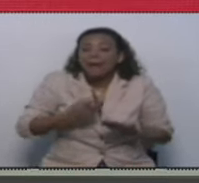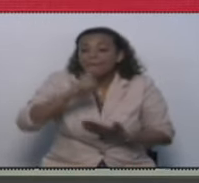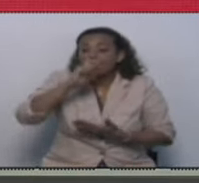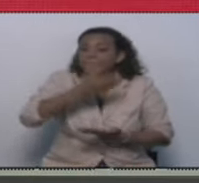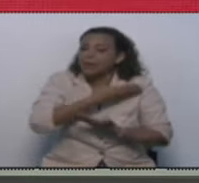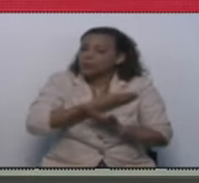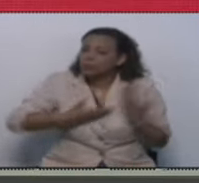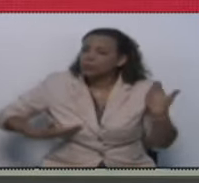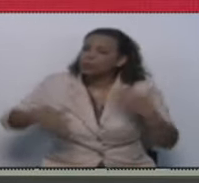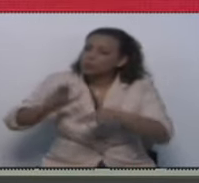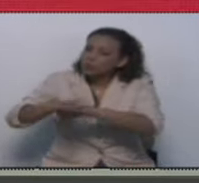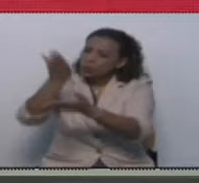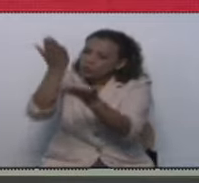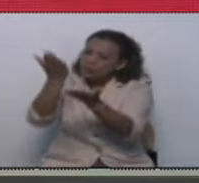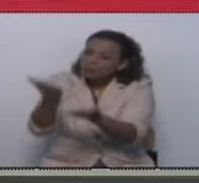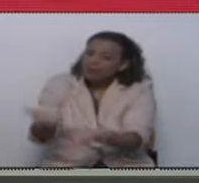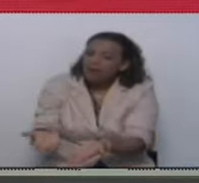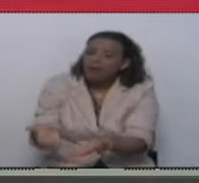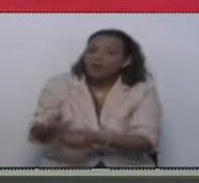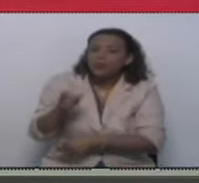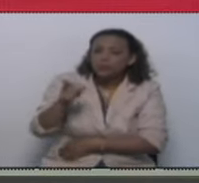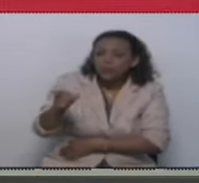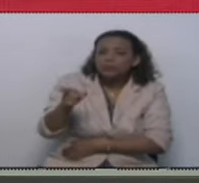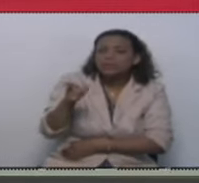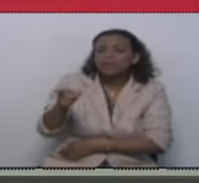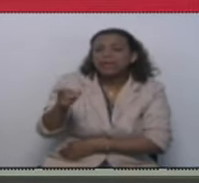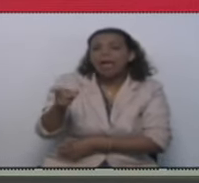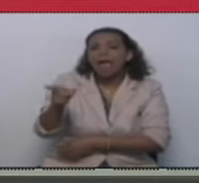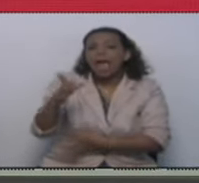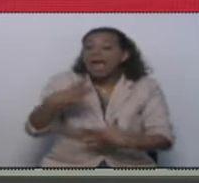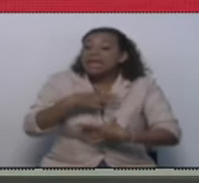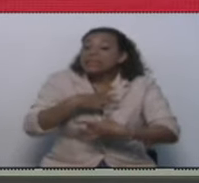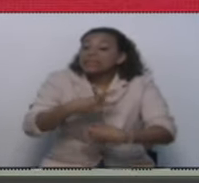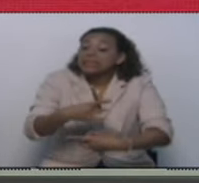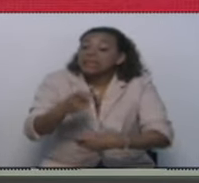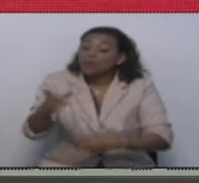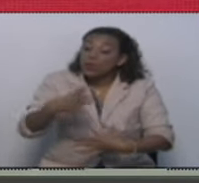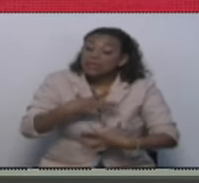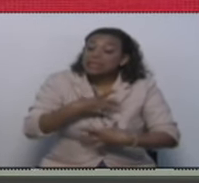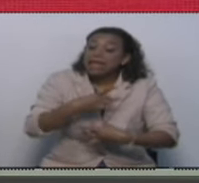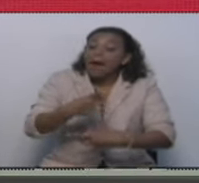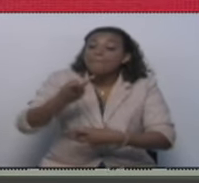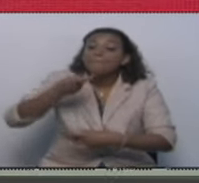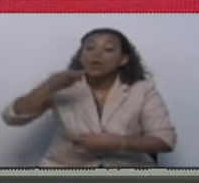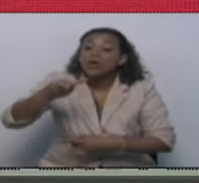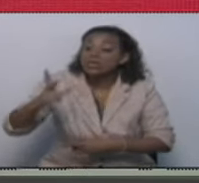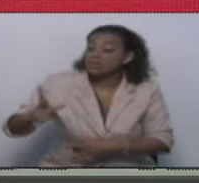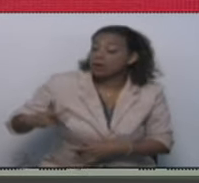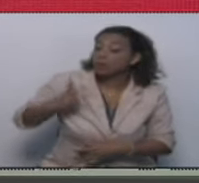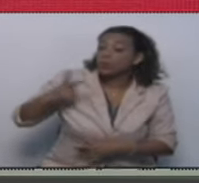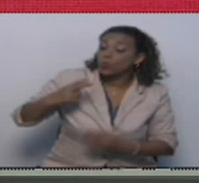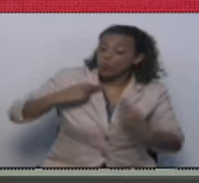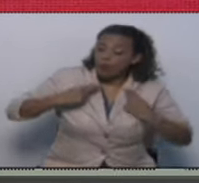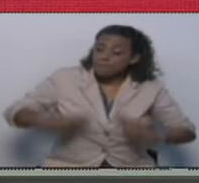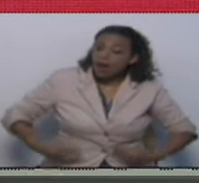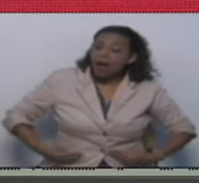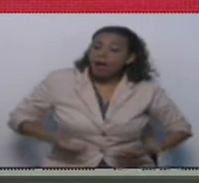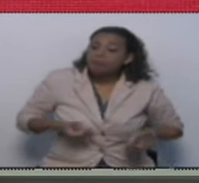presidente, por su iniciativa política y